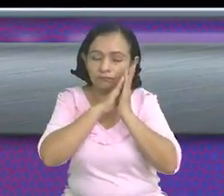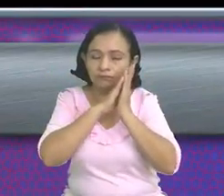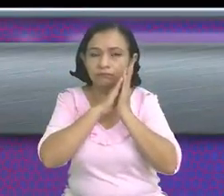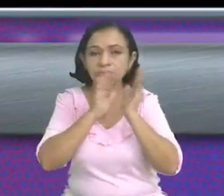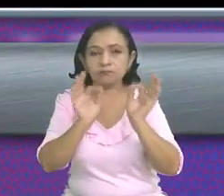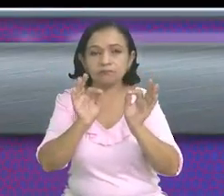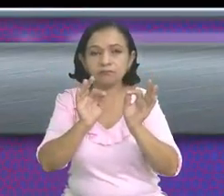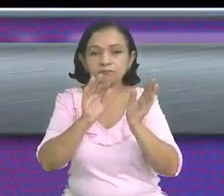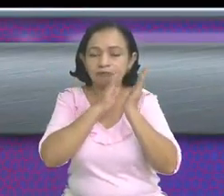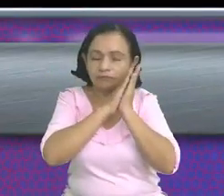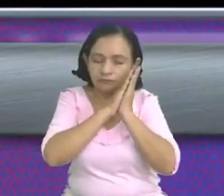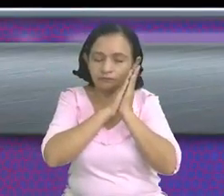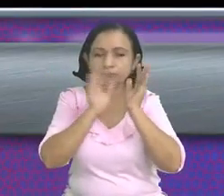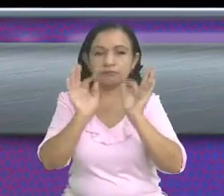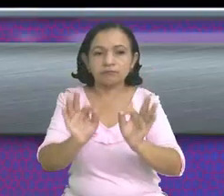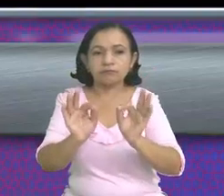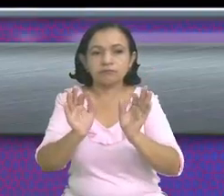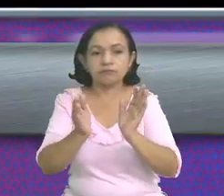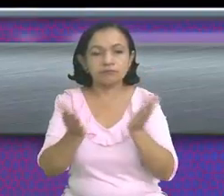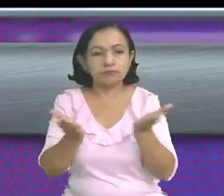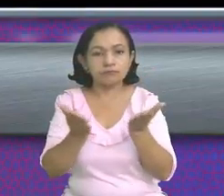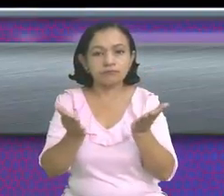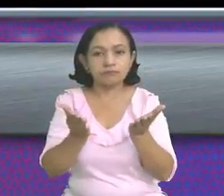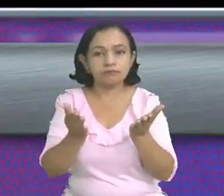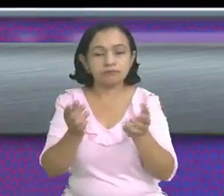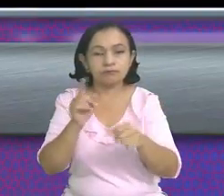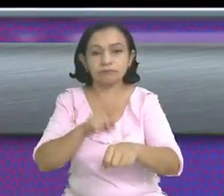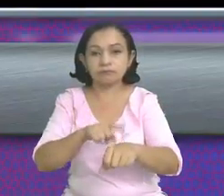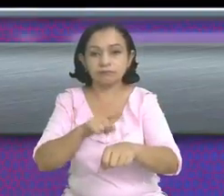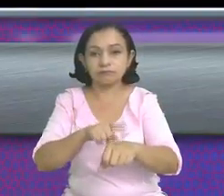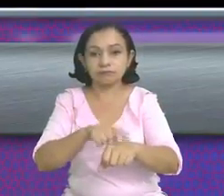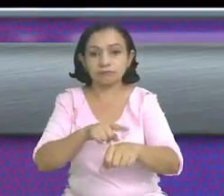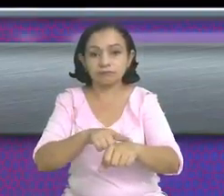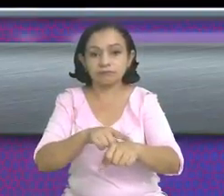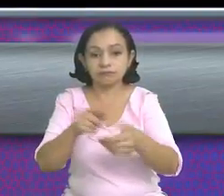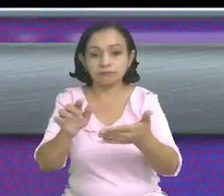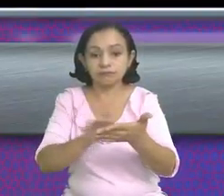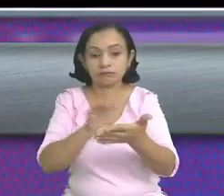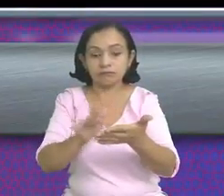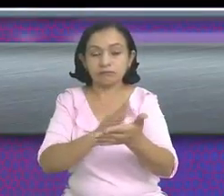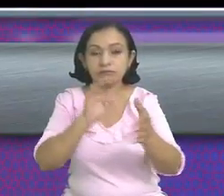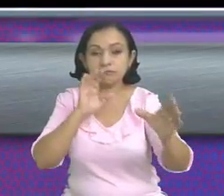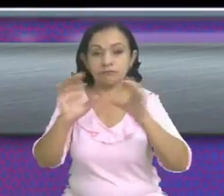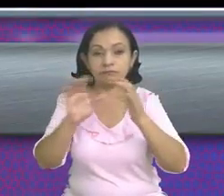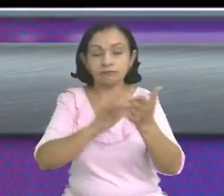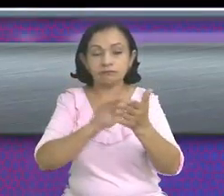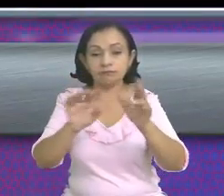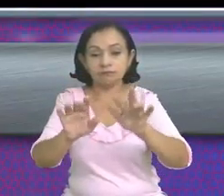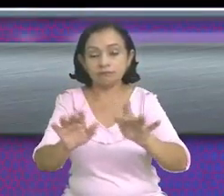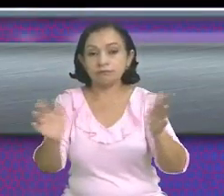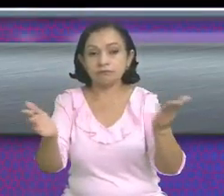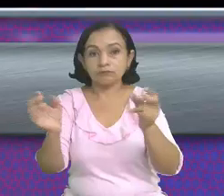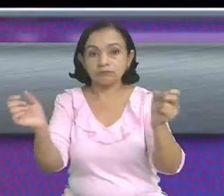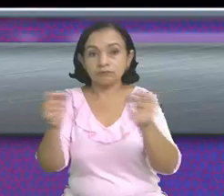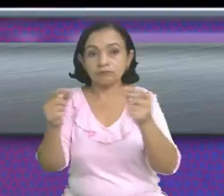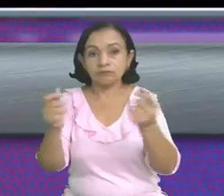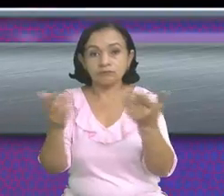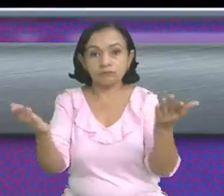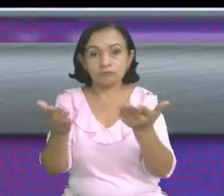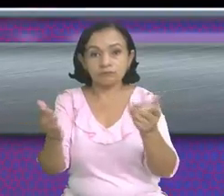¿Qué tipo de sueño estás teniendo? ¿Cuánto tiempo pasa en la comunicación, en el chateo? ¿Y